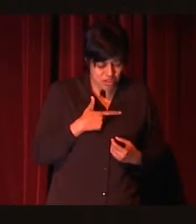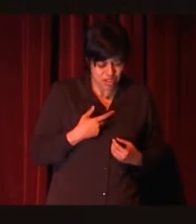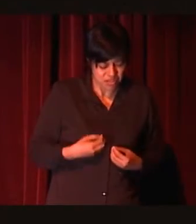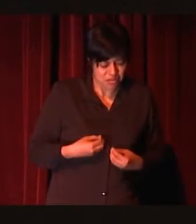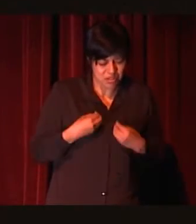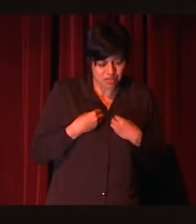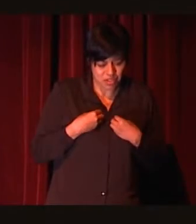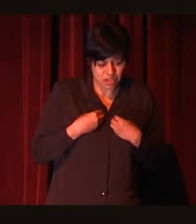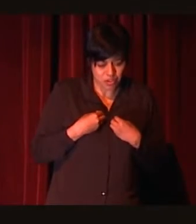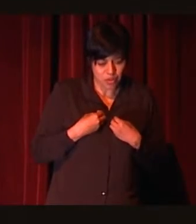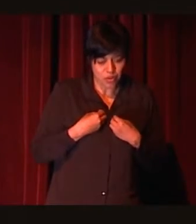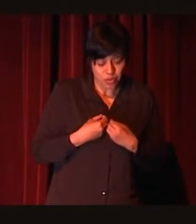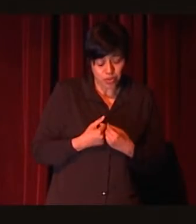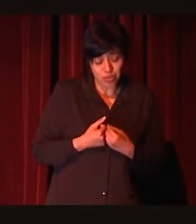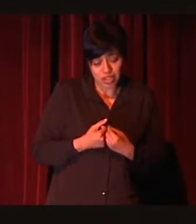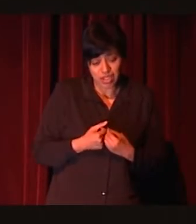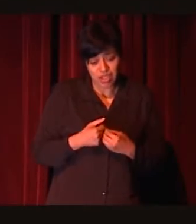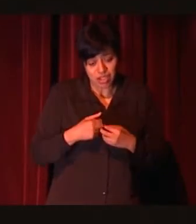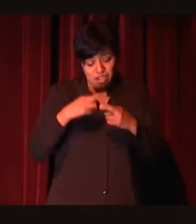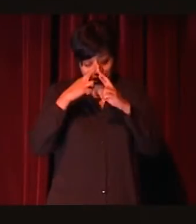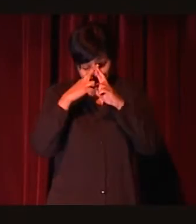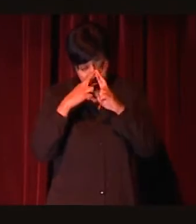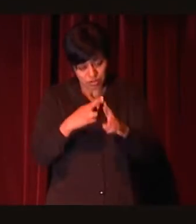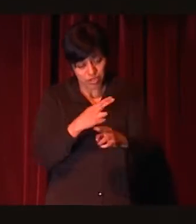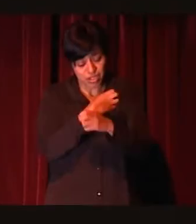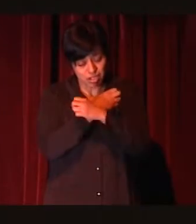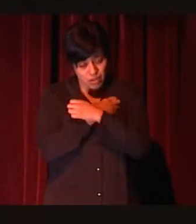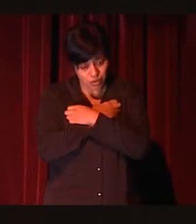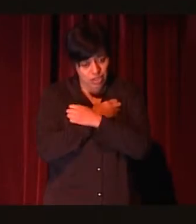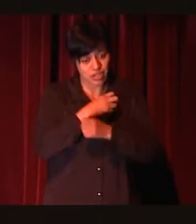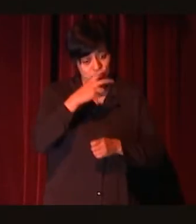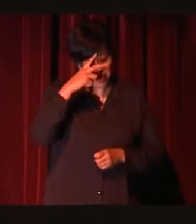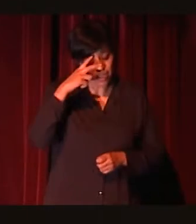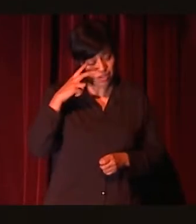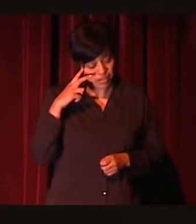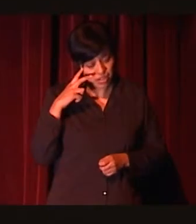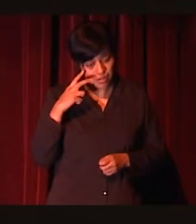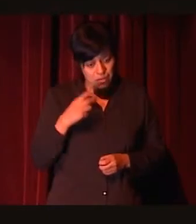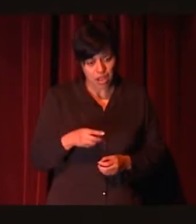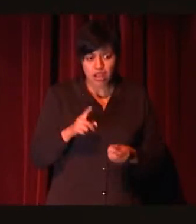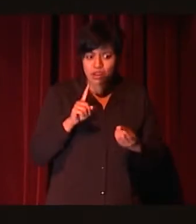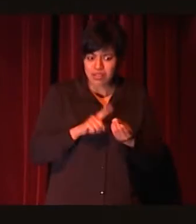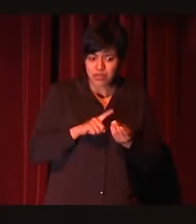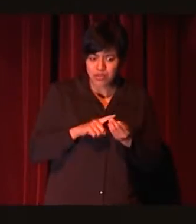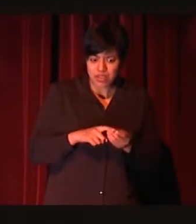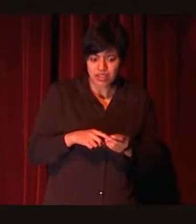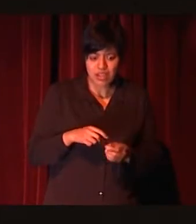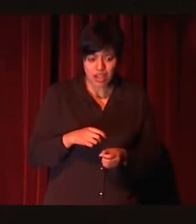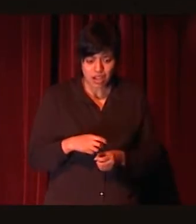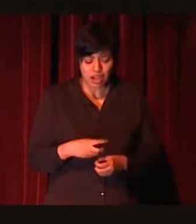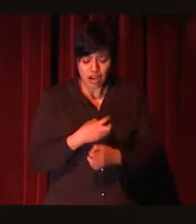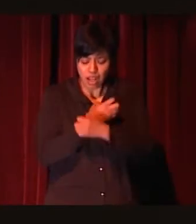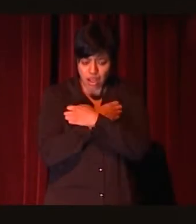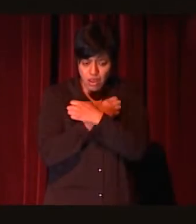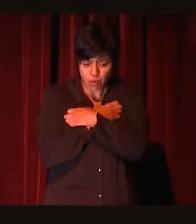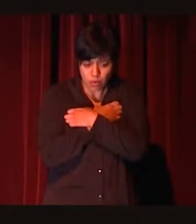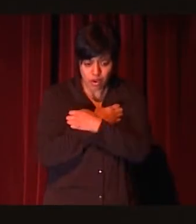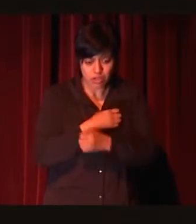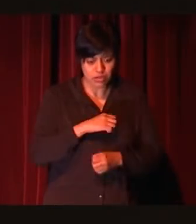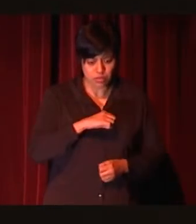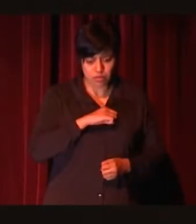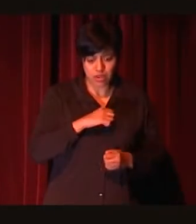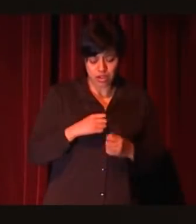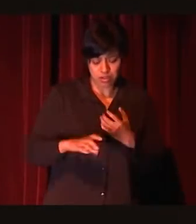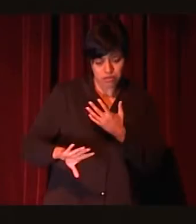toda la educación el ser la víctima donde está la educación para los victimarios dónde está la educación para las personas de otros géneros aparte de las